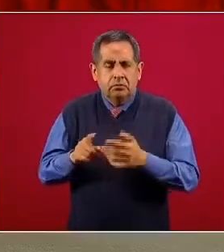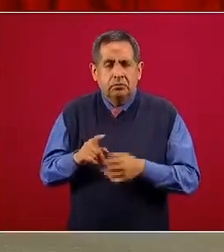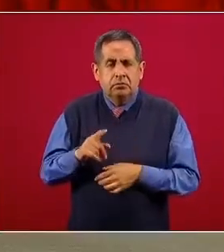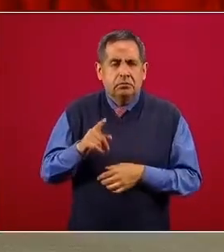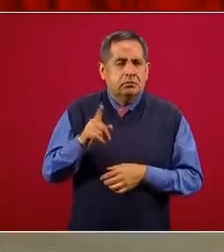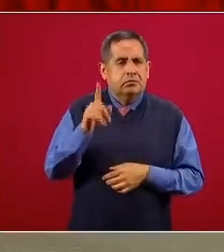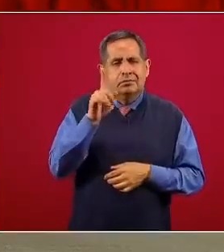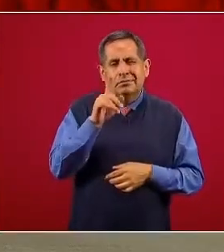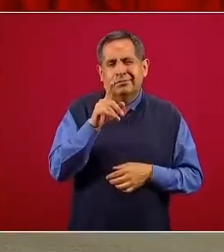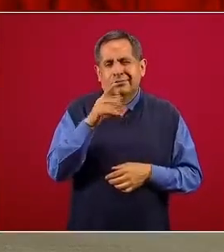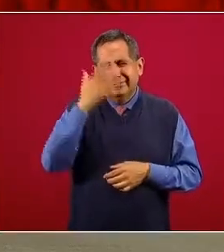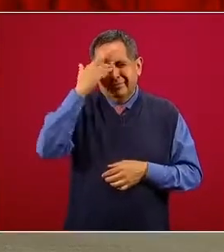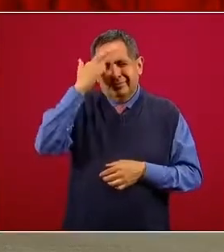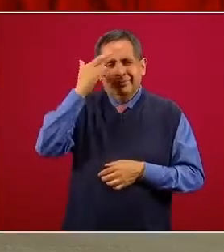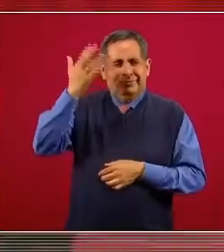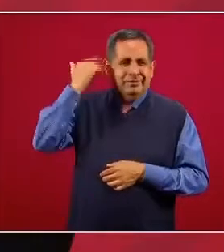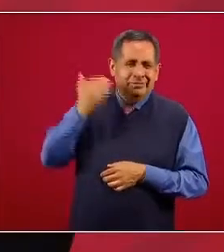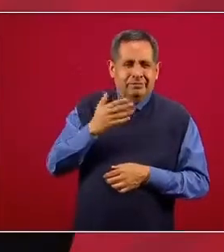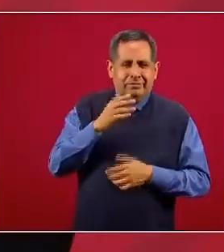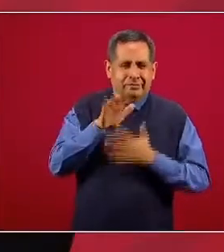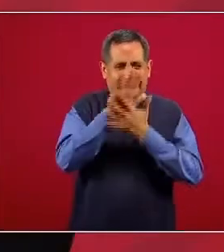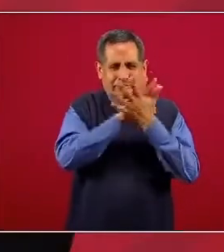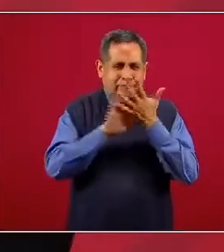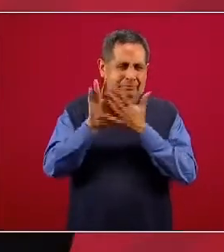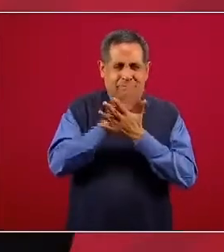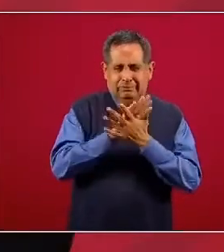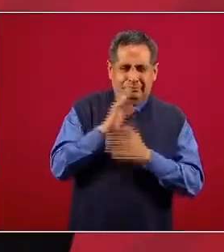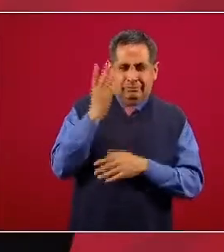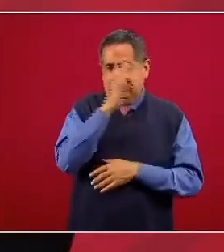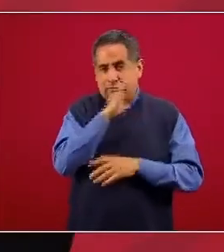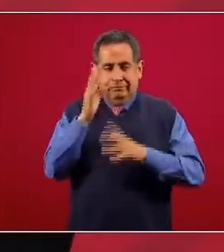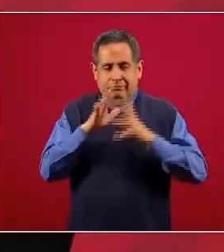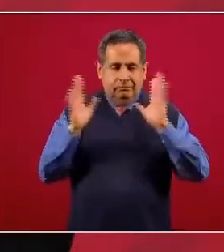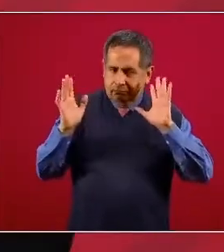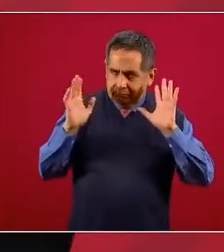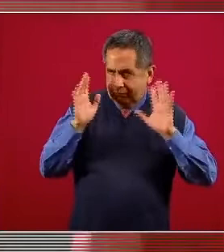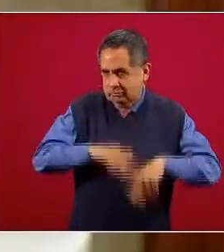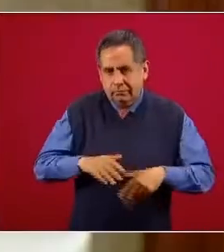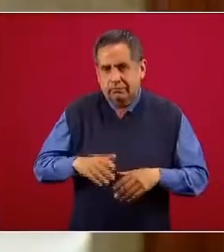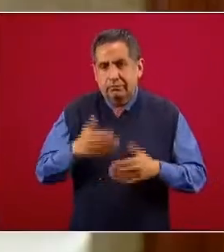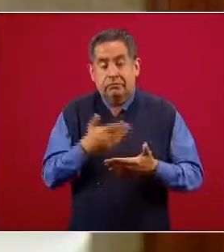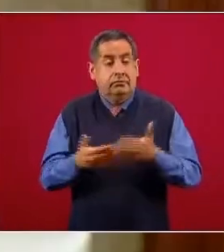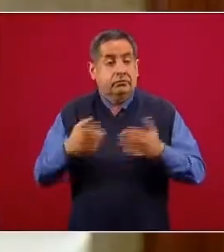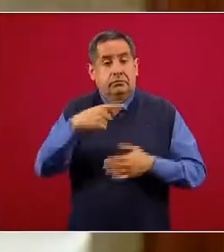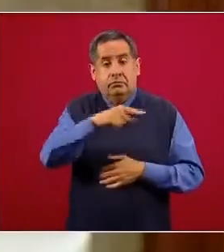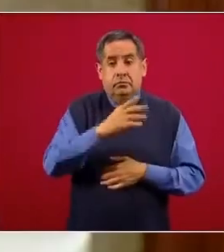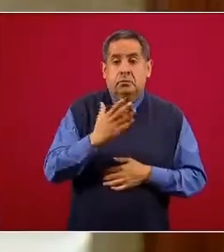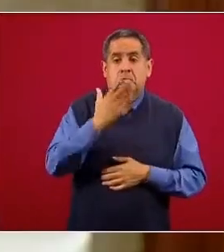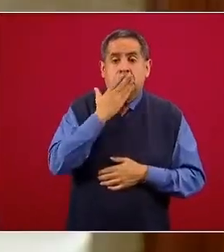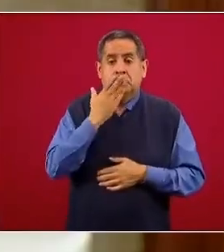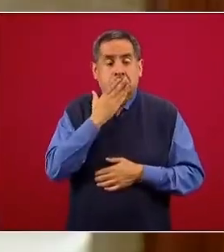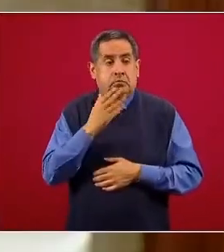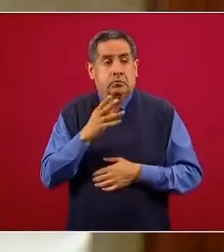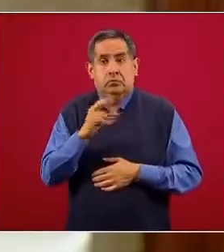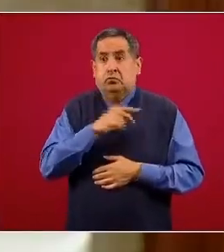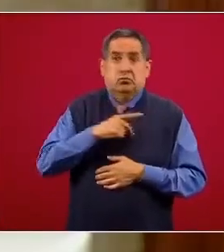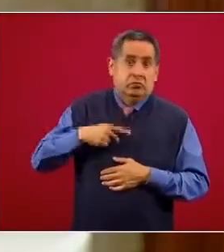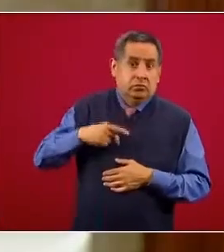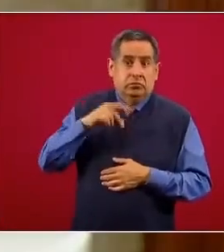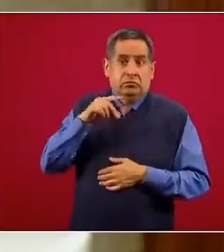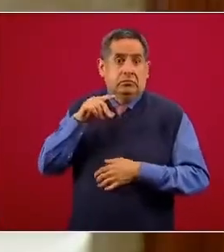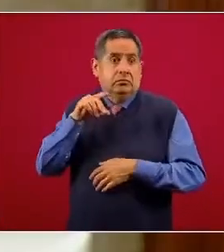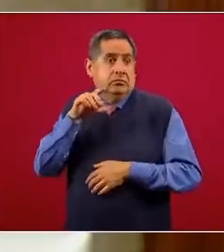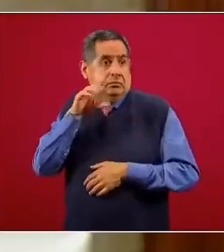bipolaridad cromática que le platicaba pues hace ya algunas semanas, ¿no? Ahora hay gente que, bueno, dice que en Sonora no debió pasar a amarillo, que debió